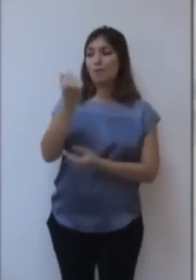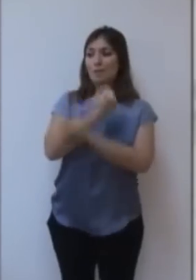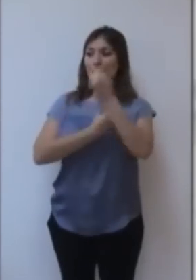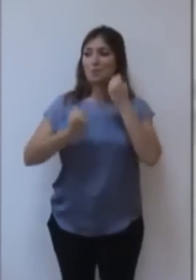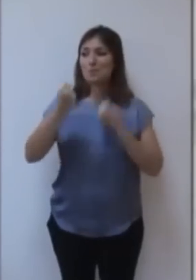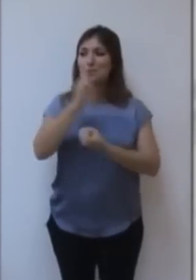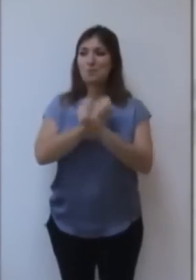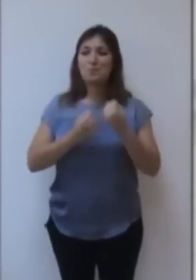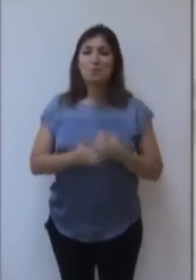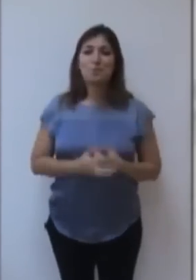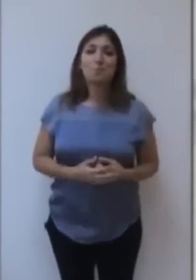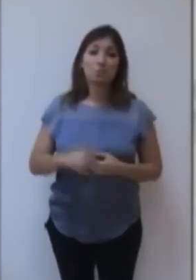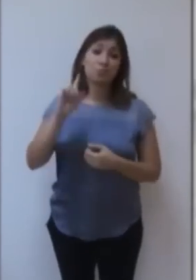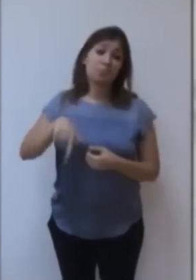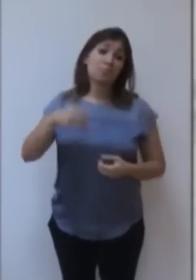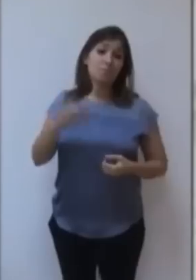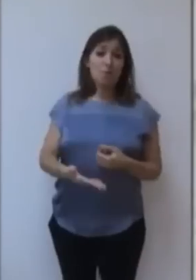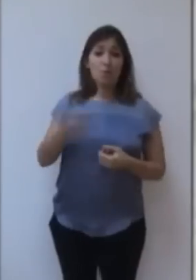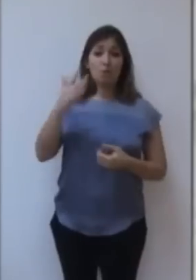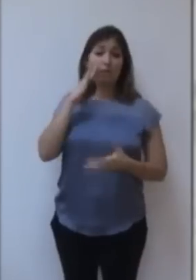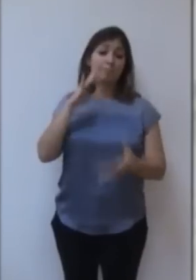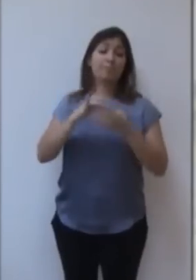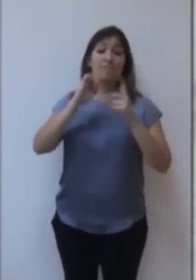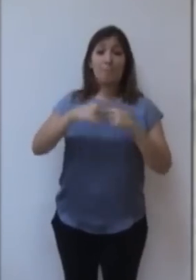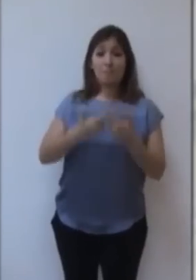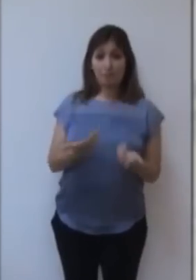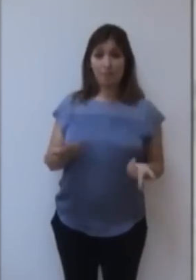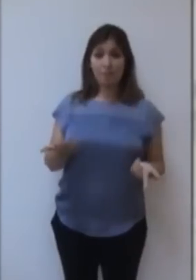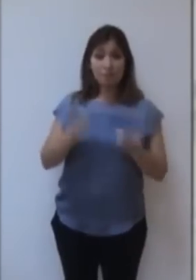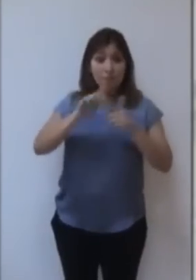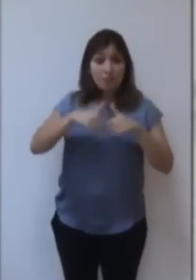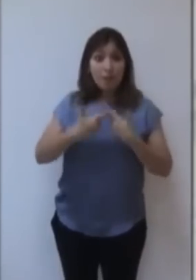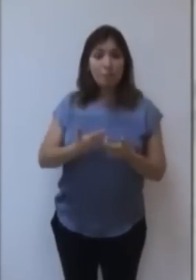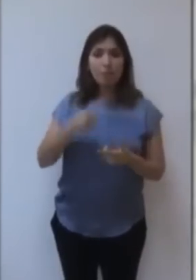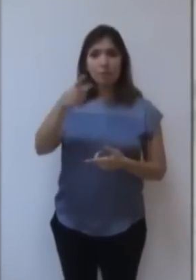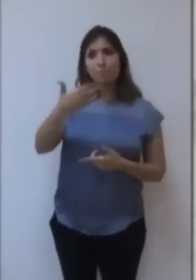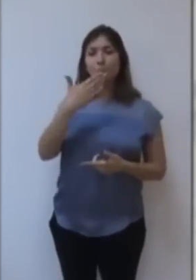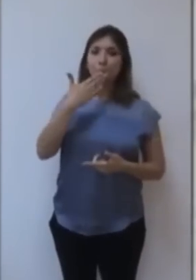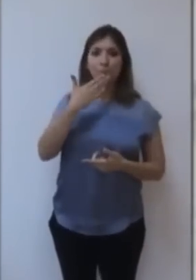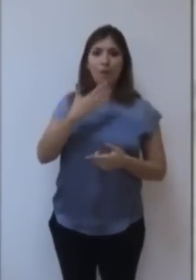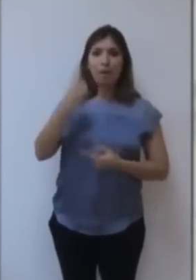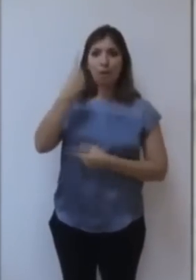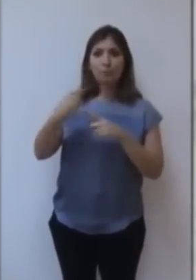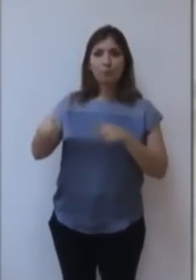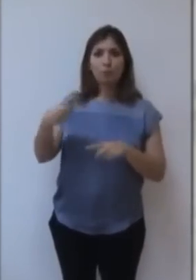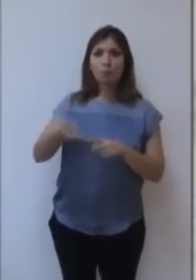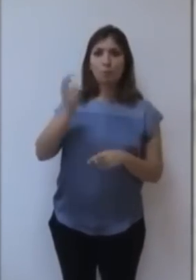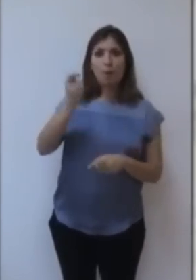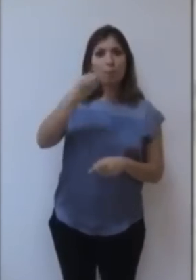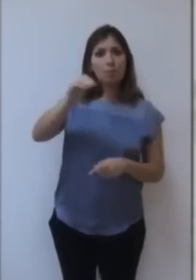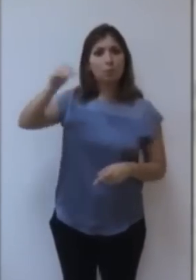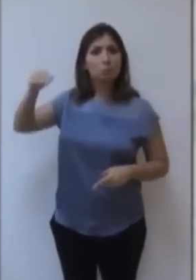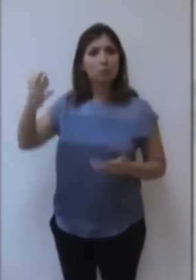también son importantes para las familias que además están asumiendo sobrecostes